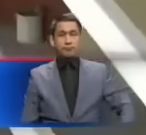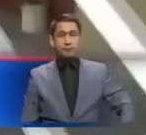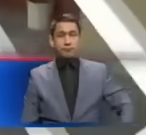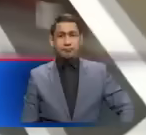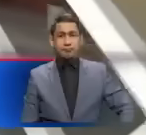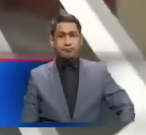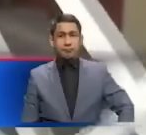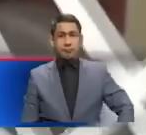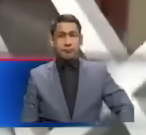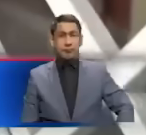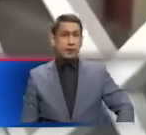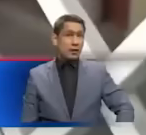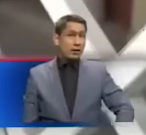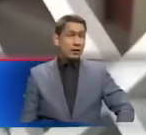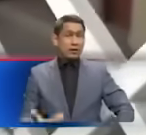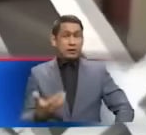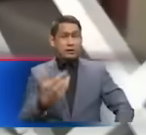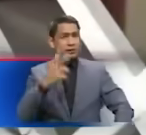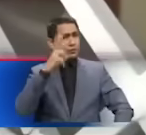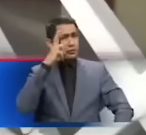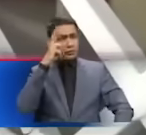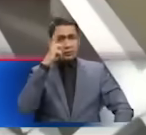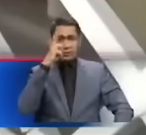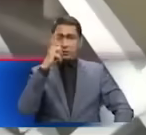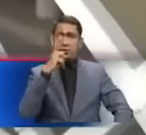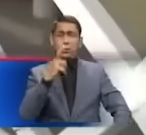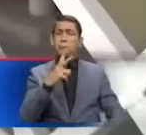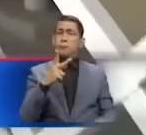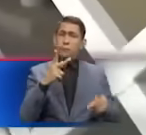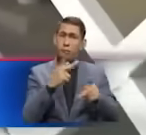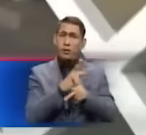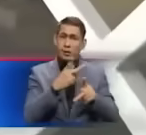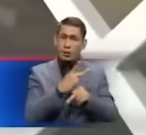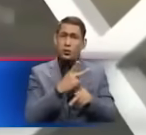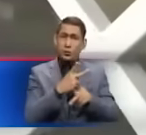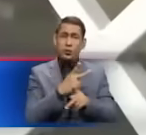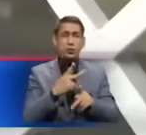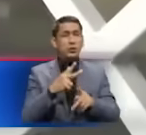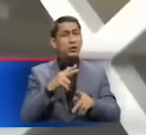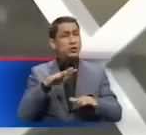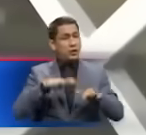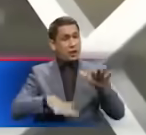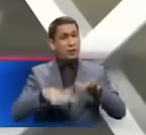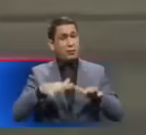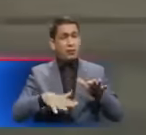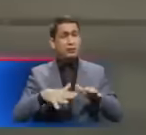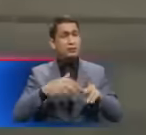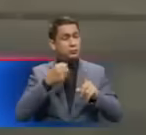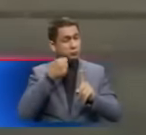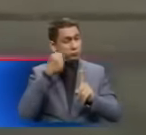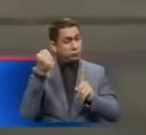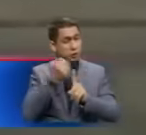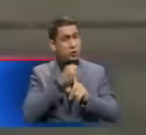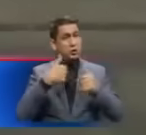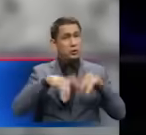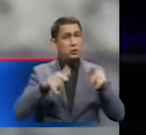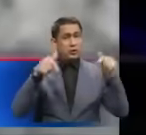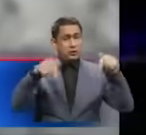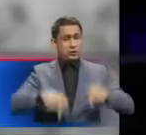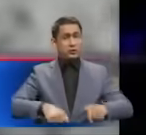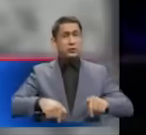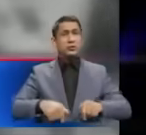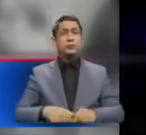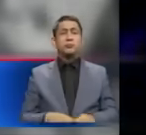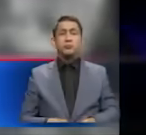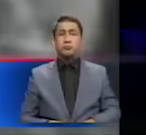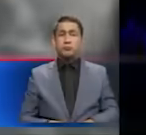y de pronto esa gente viene y toman represalias con la familia de ellos. El que vino de una, vino y dice que